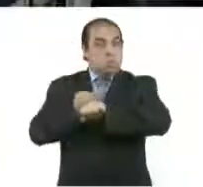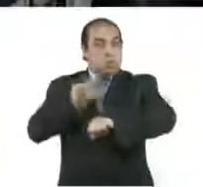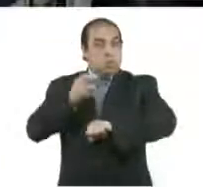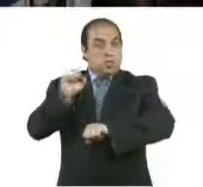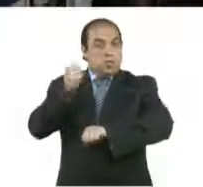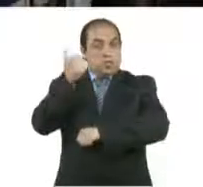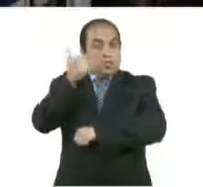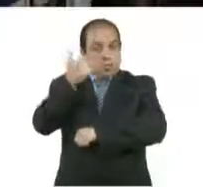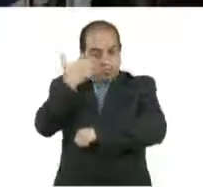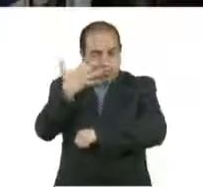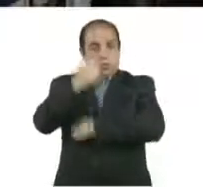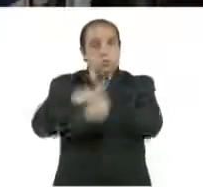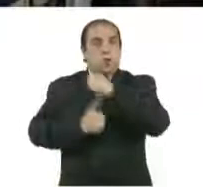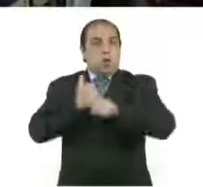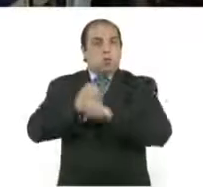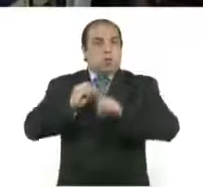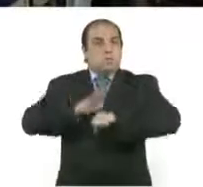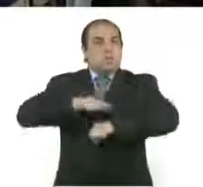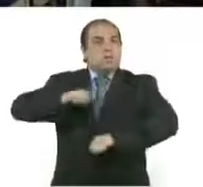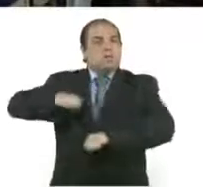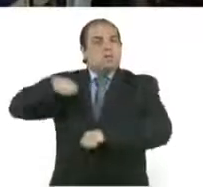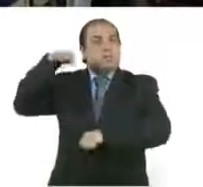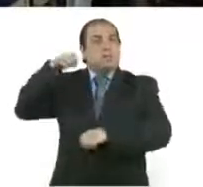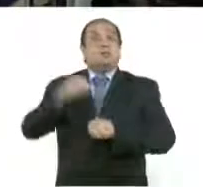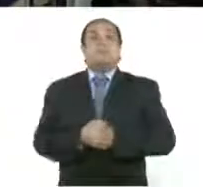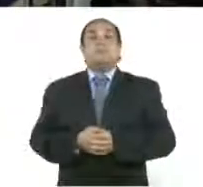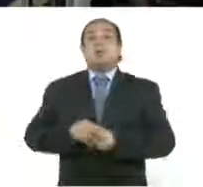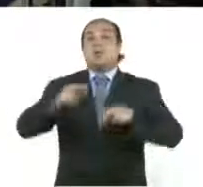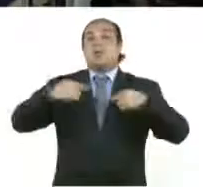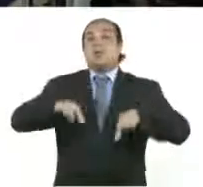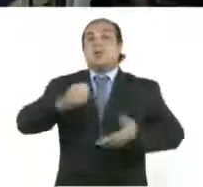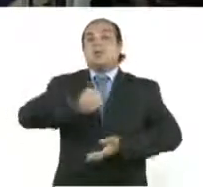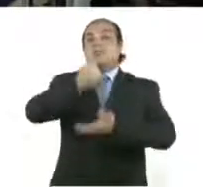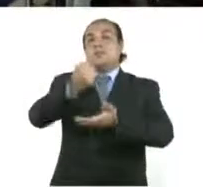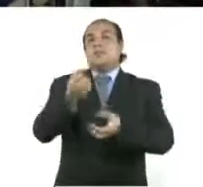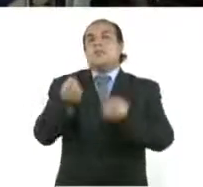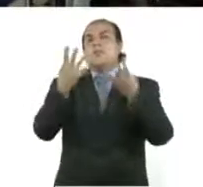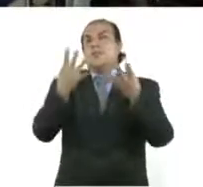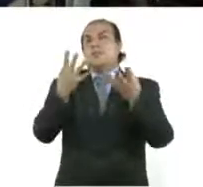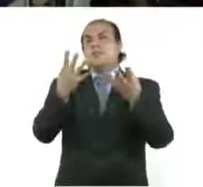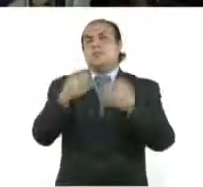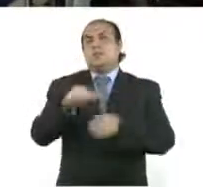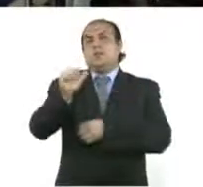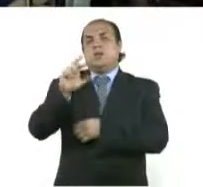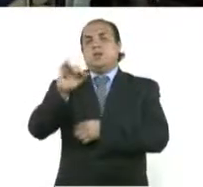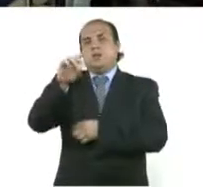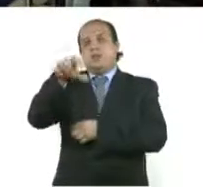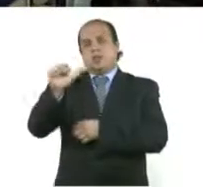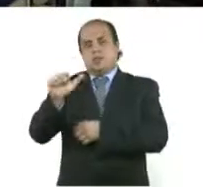más. Eso representa una inversión de cuánto, Ariadna, en todo el país.